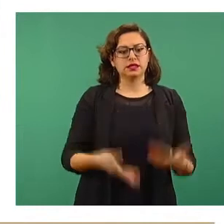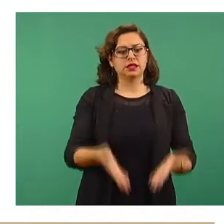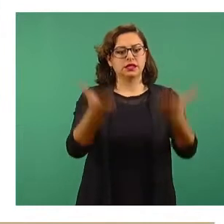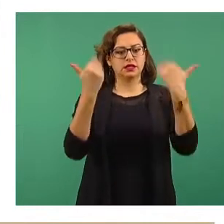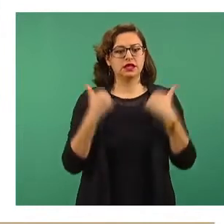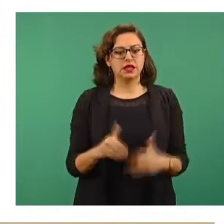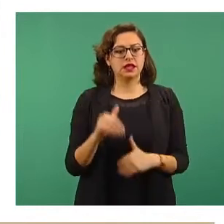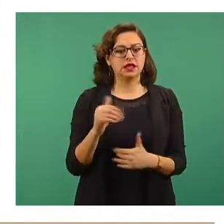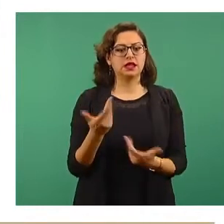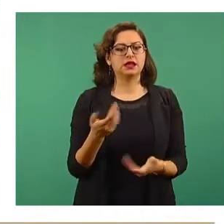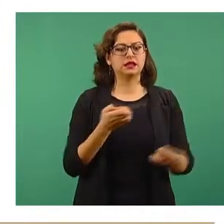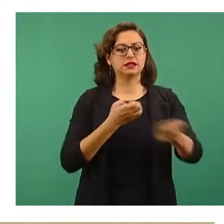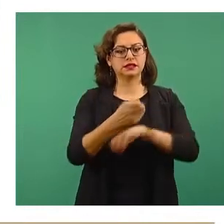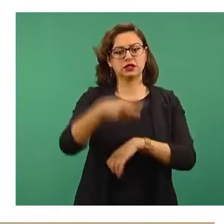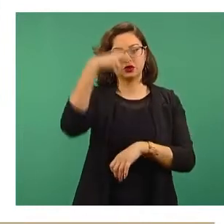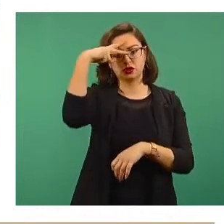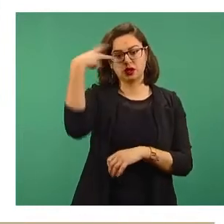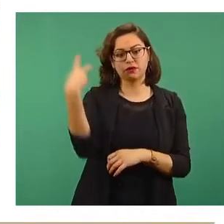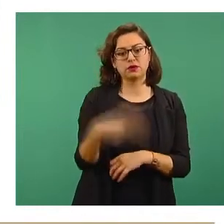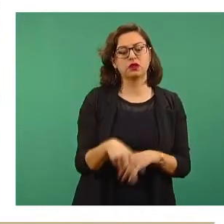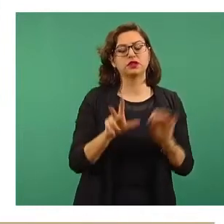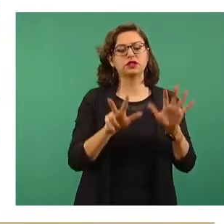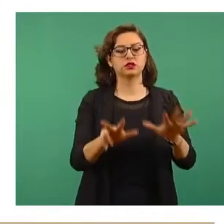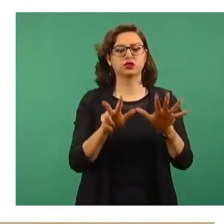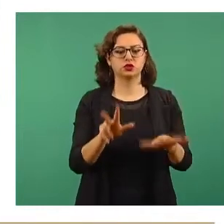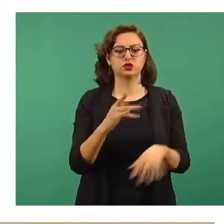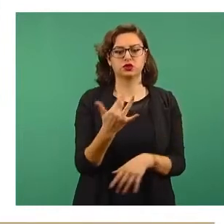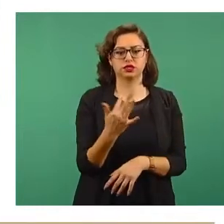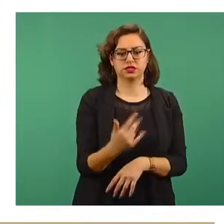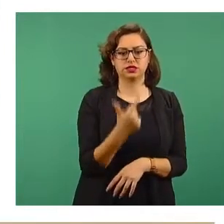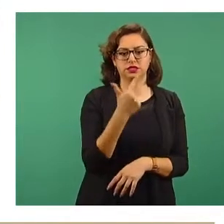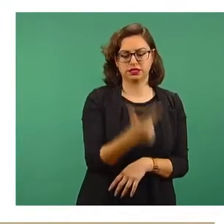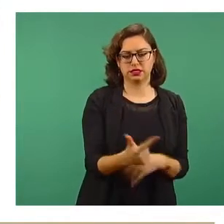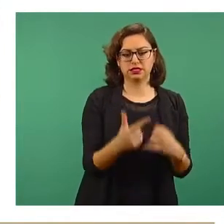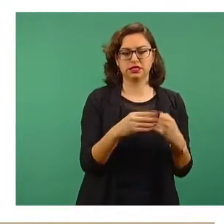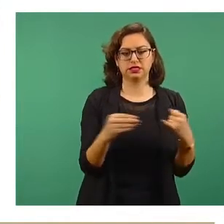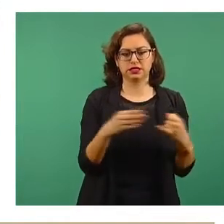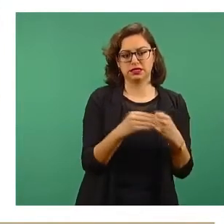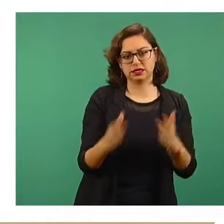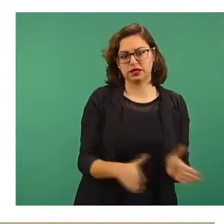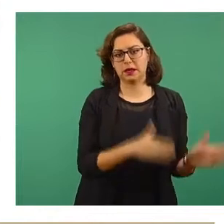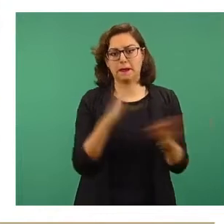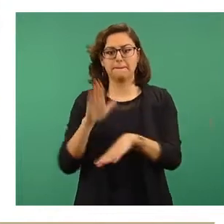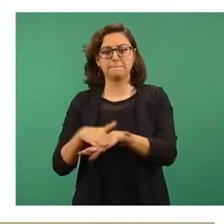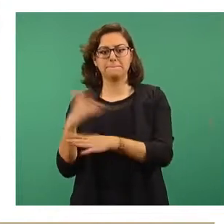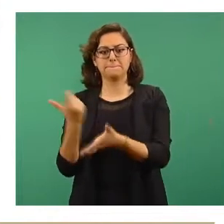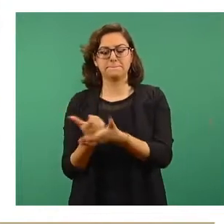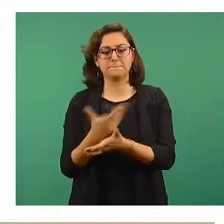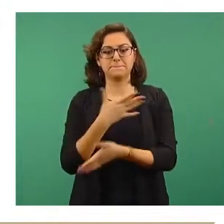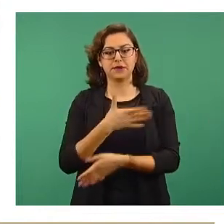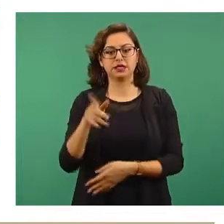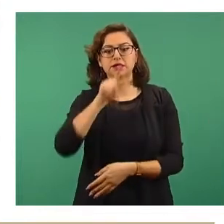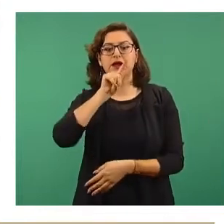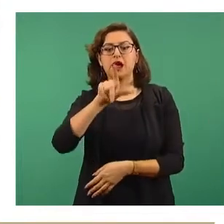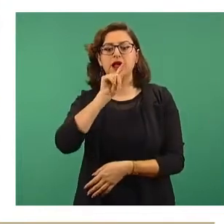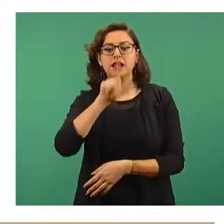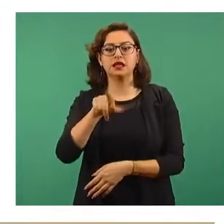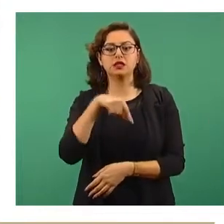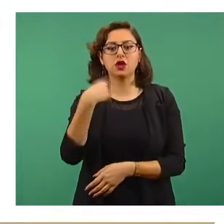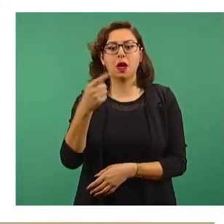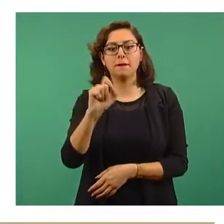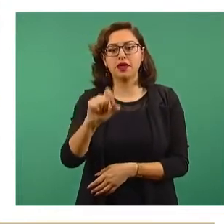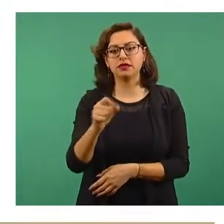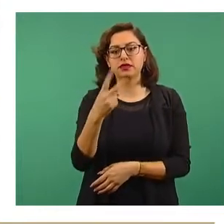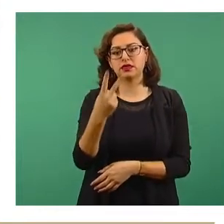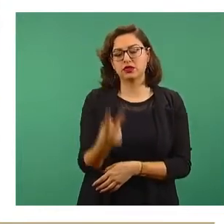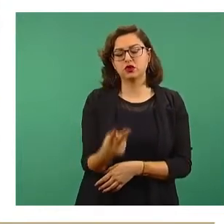Mateo, Atenco, Estado de México, por móvil, en 18 pesos con 57 centavos. La más cara en Zapopan, Jalisco, en 22